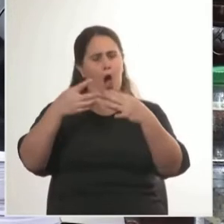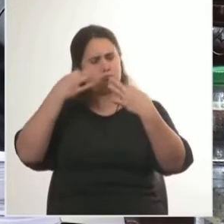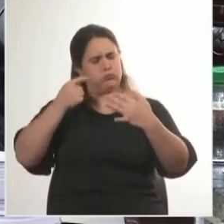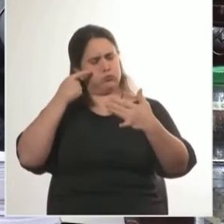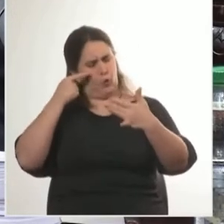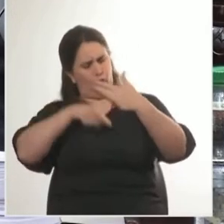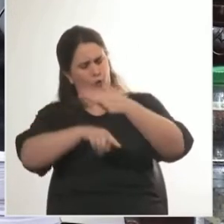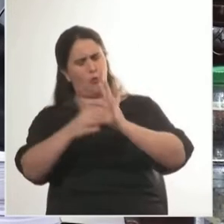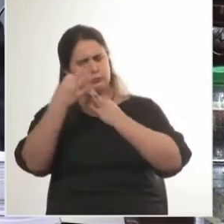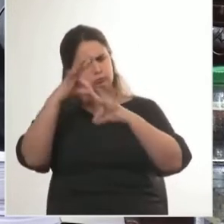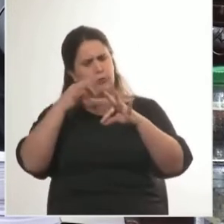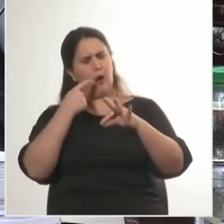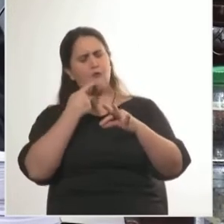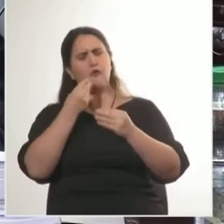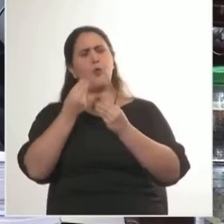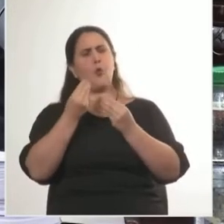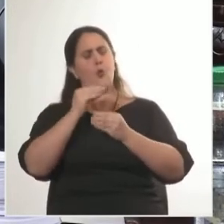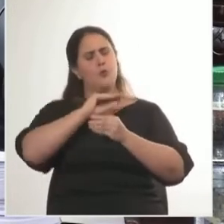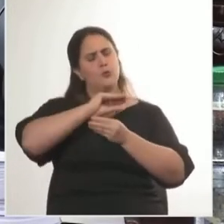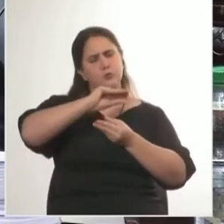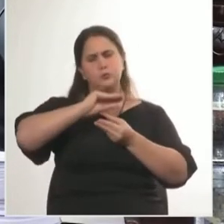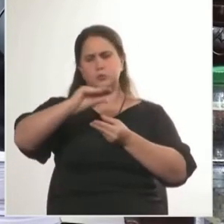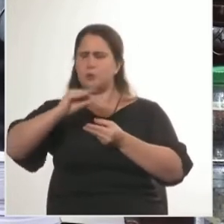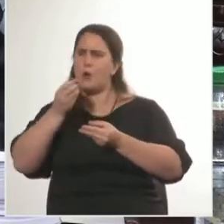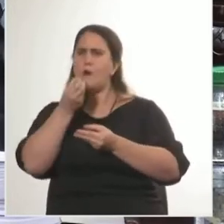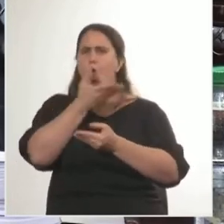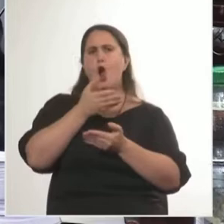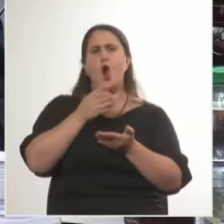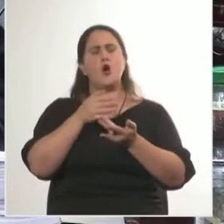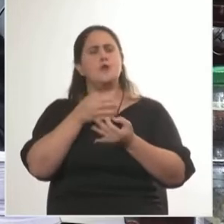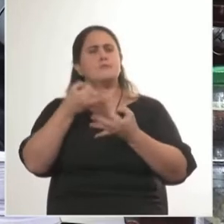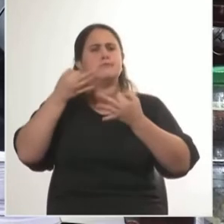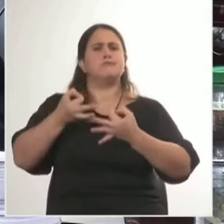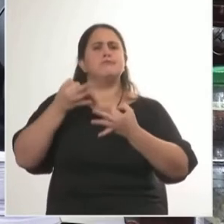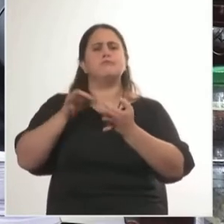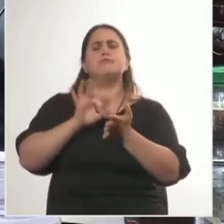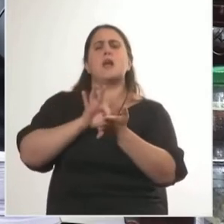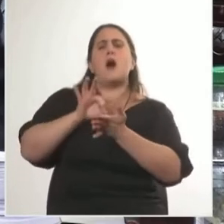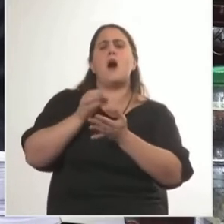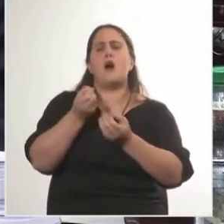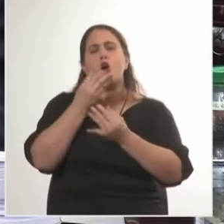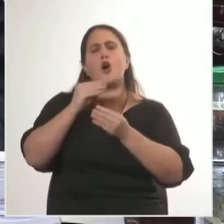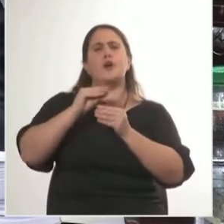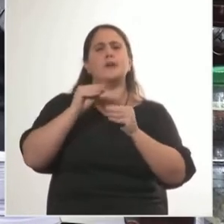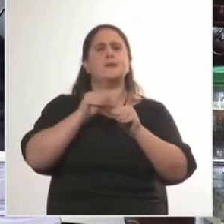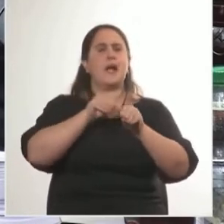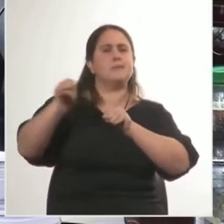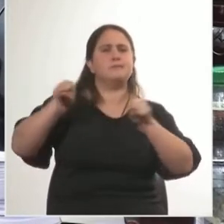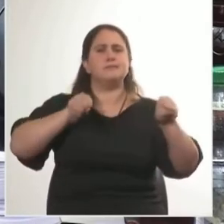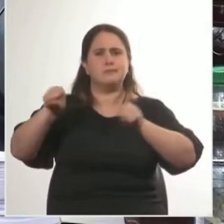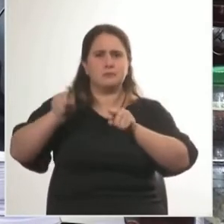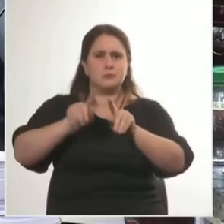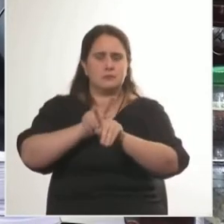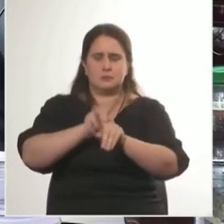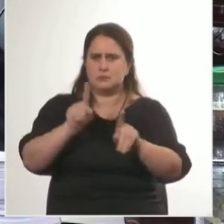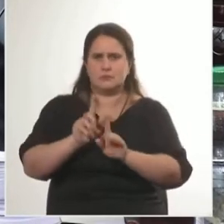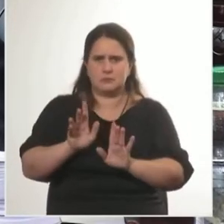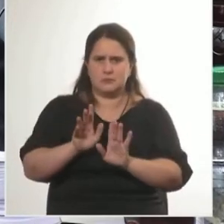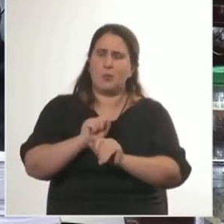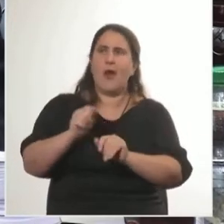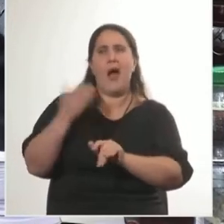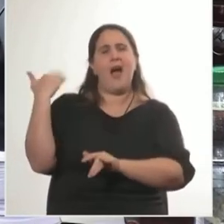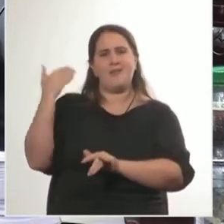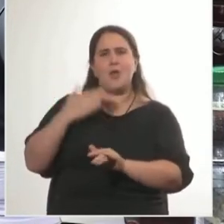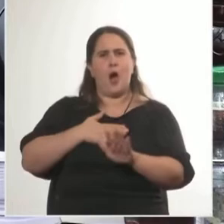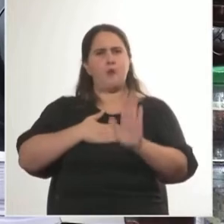las reparticiones estatales, las mejoras de eficiencia, la redefinición de funcionamiento, tanta cosa que se prometió y